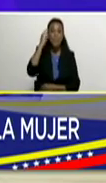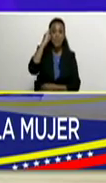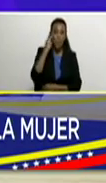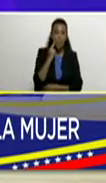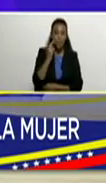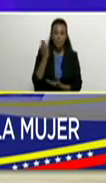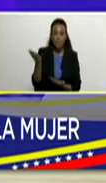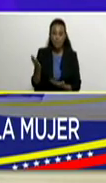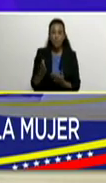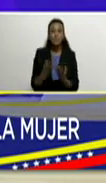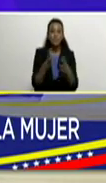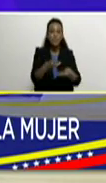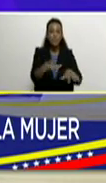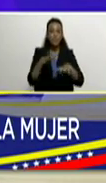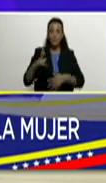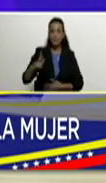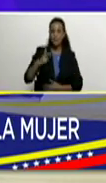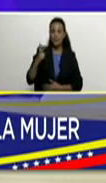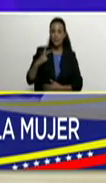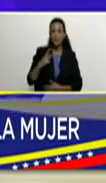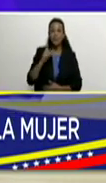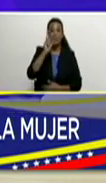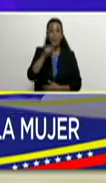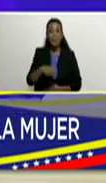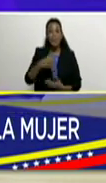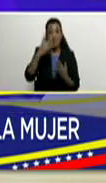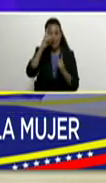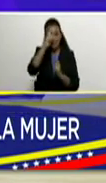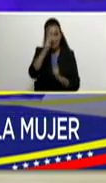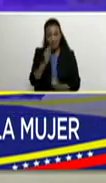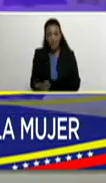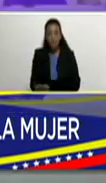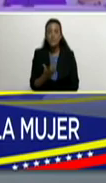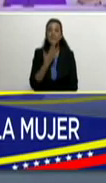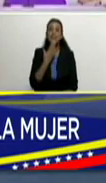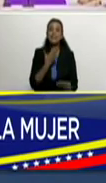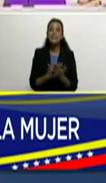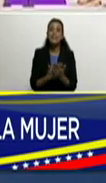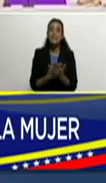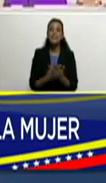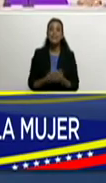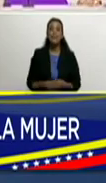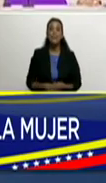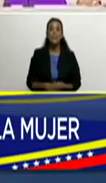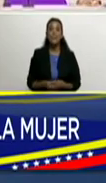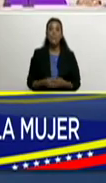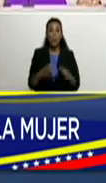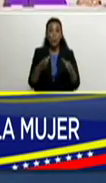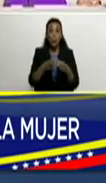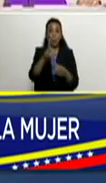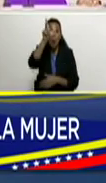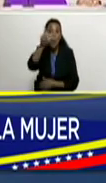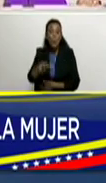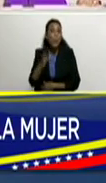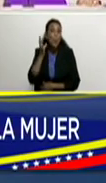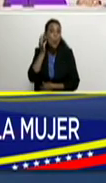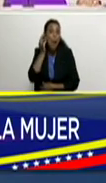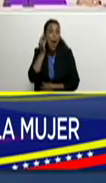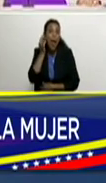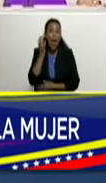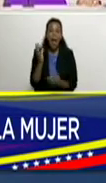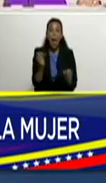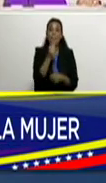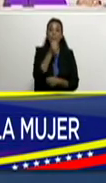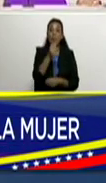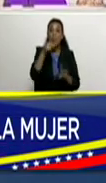Bolívar. Y también quiero agradecer a esta gran cantante merideña,